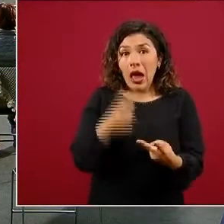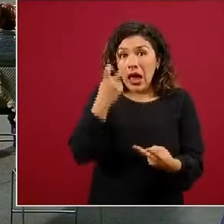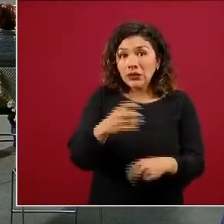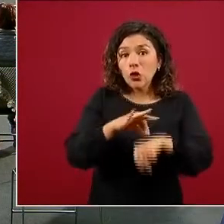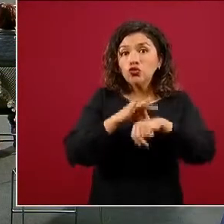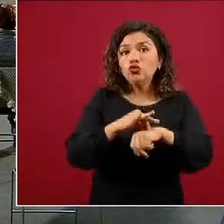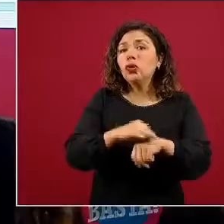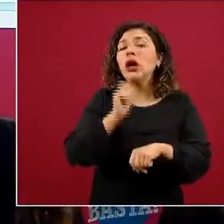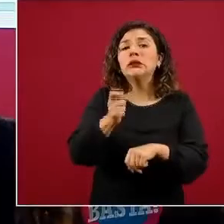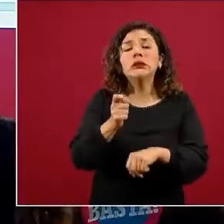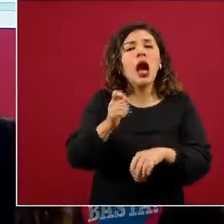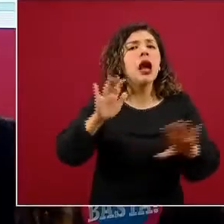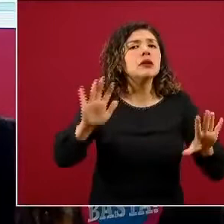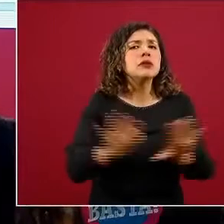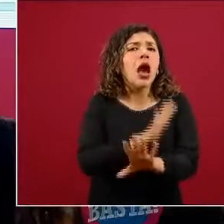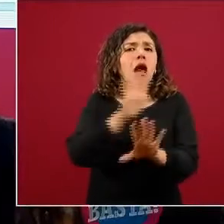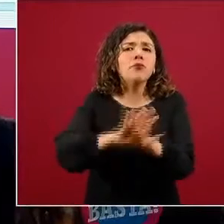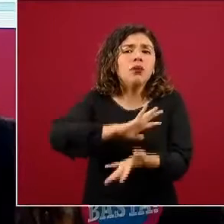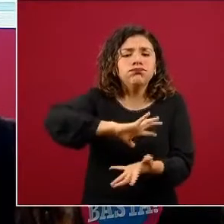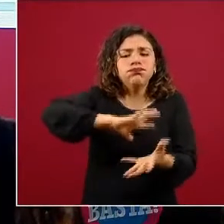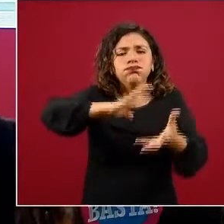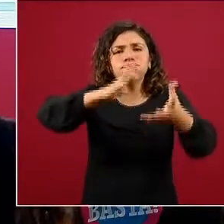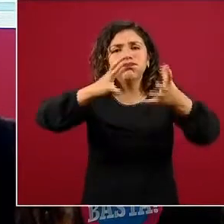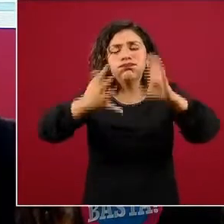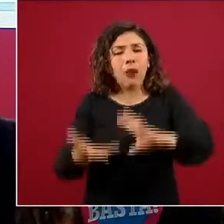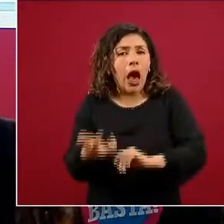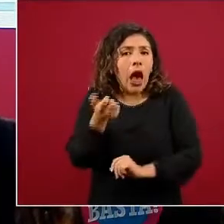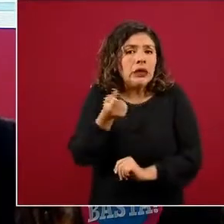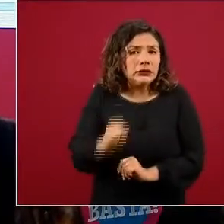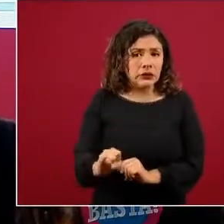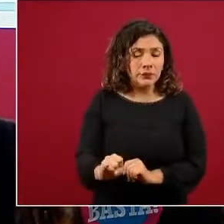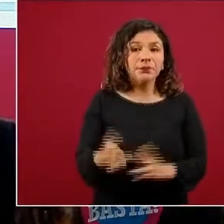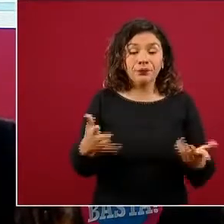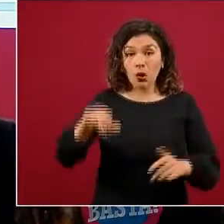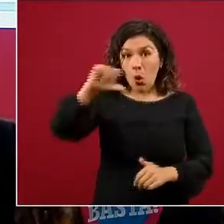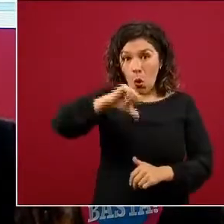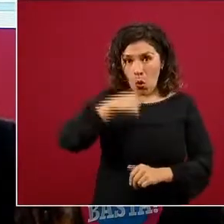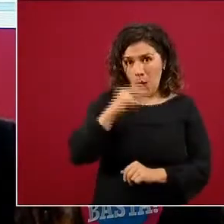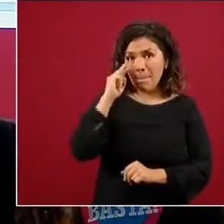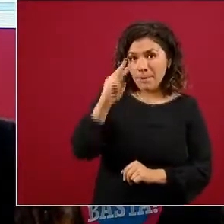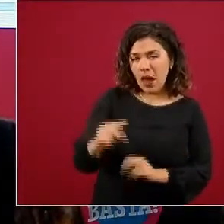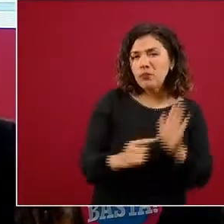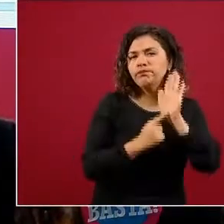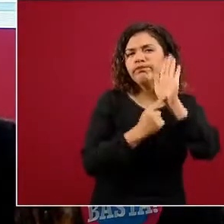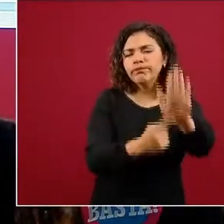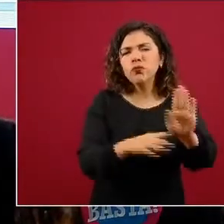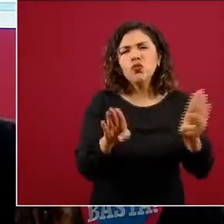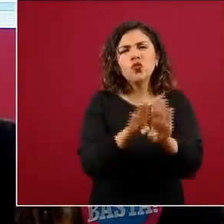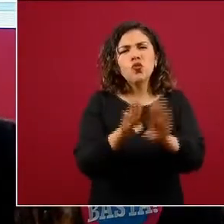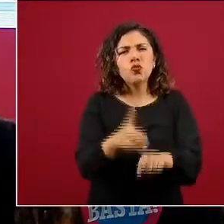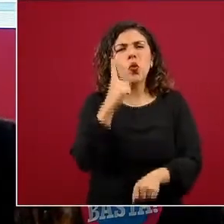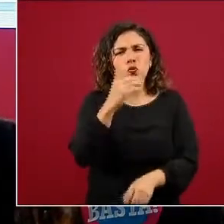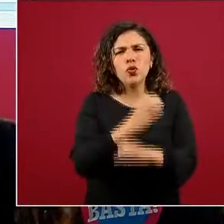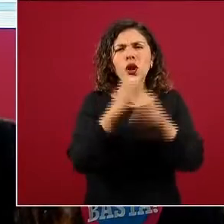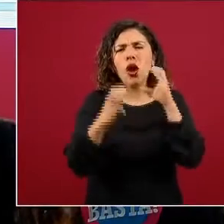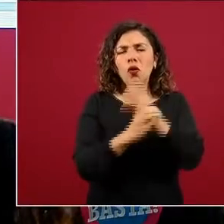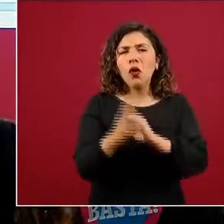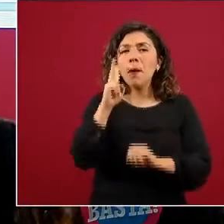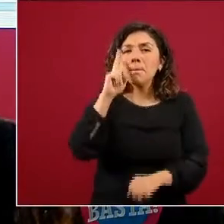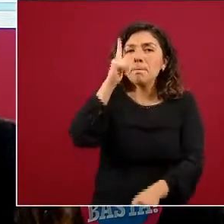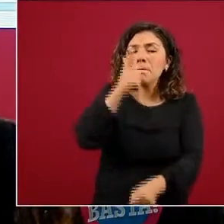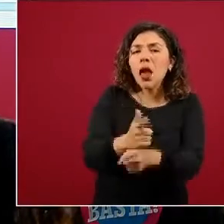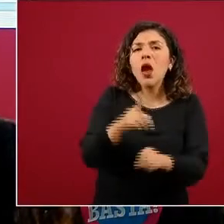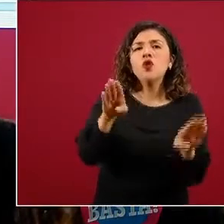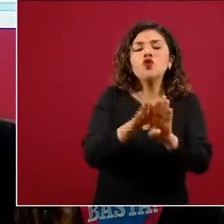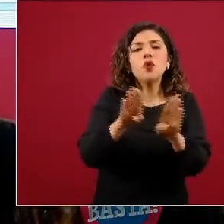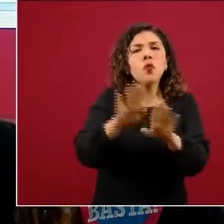una realidad cambiante. Vamos a mostrar hoy una situación que ilustra cómo el cambio en